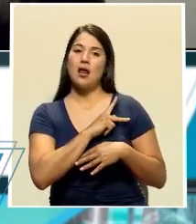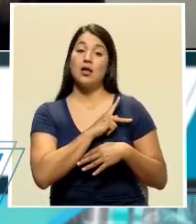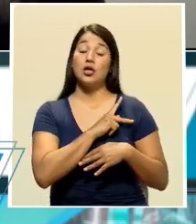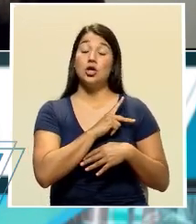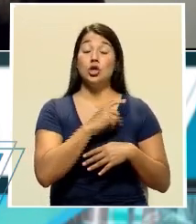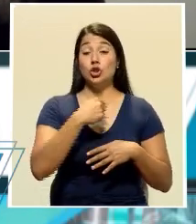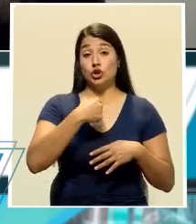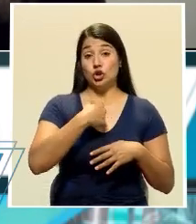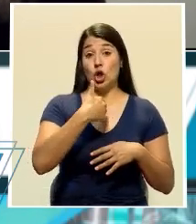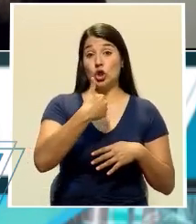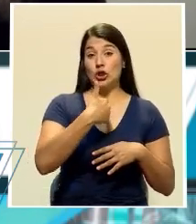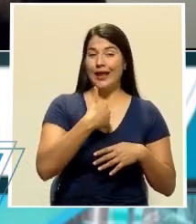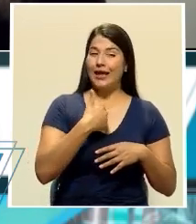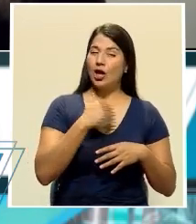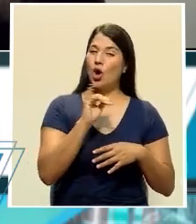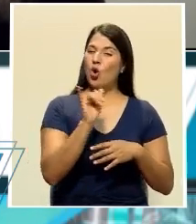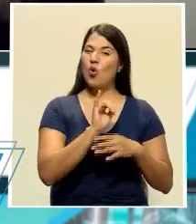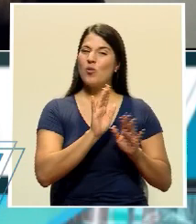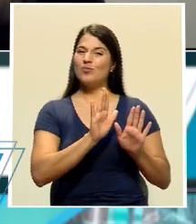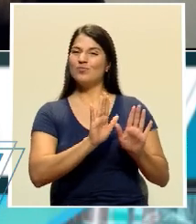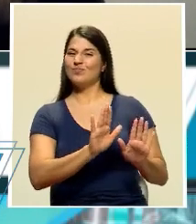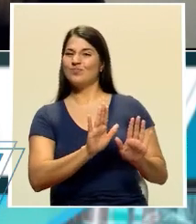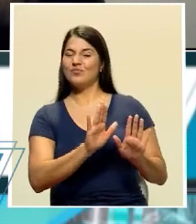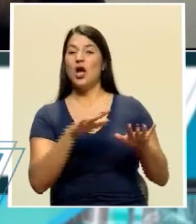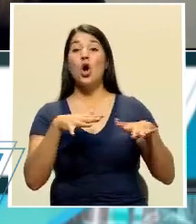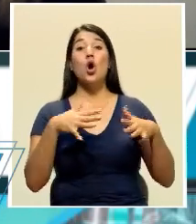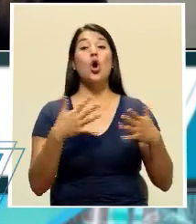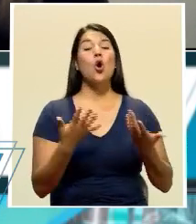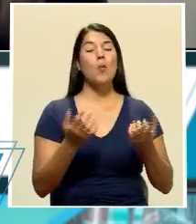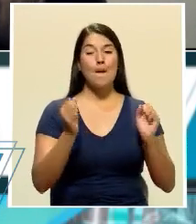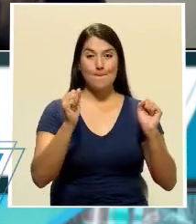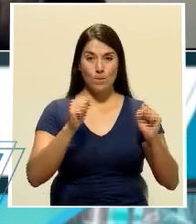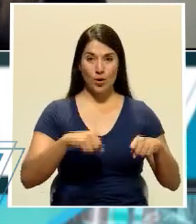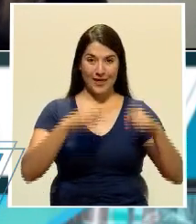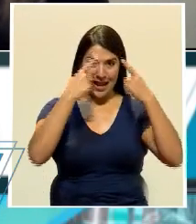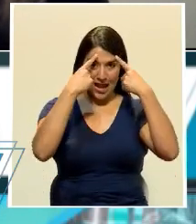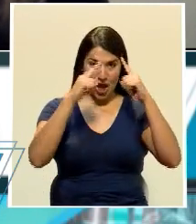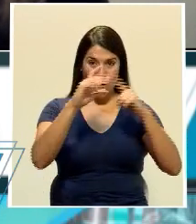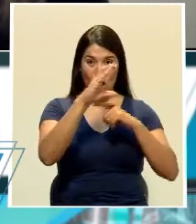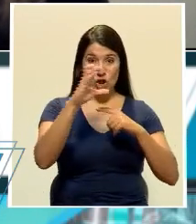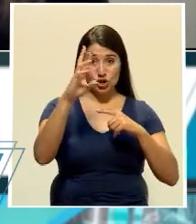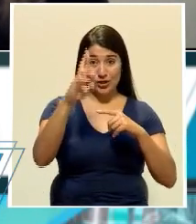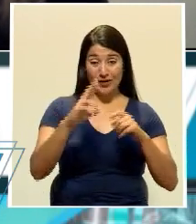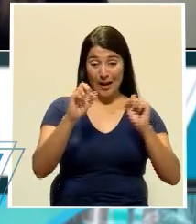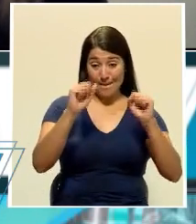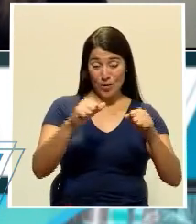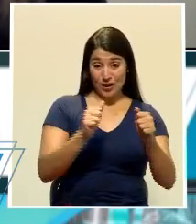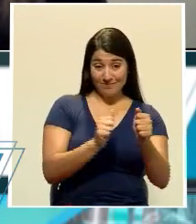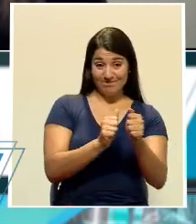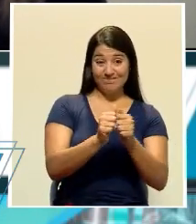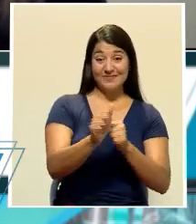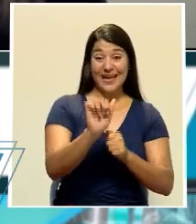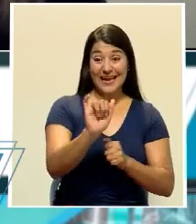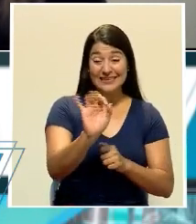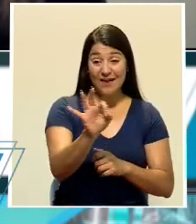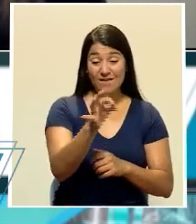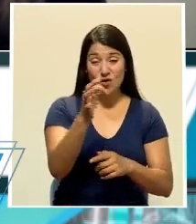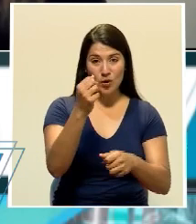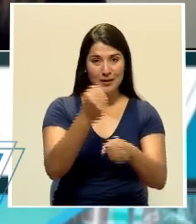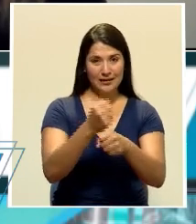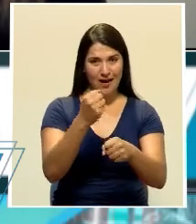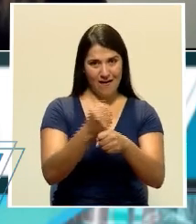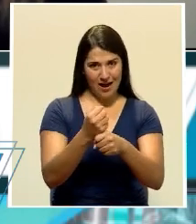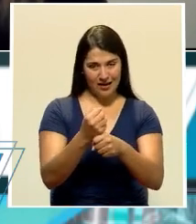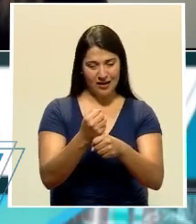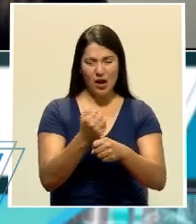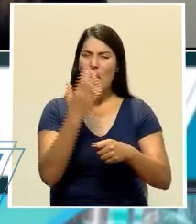En mi caso tengo cierto escepticismo de cómo logrará el país superar este estilo, porque lo que se ve